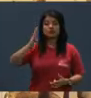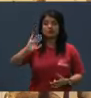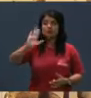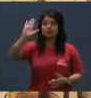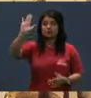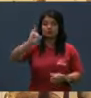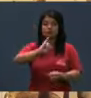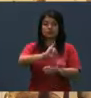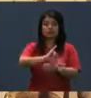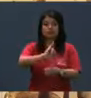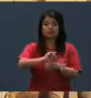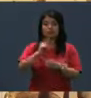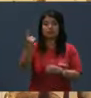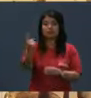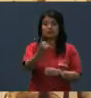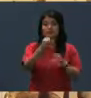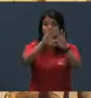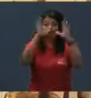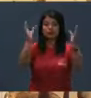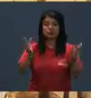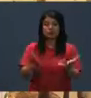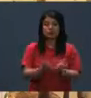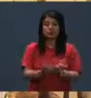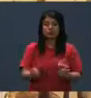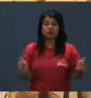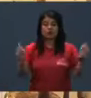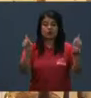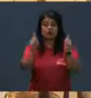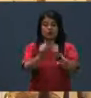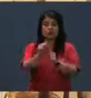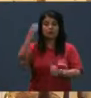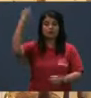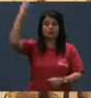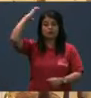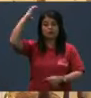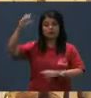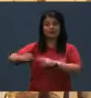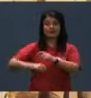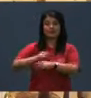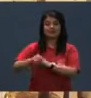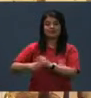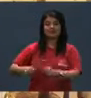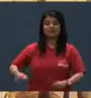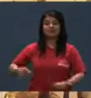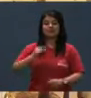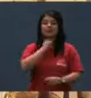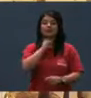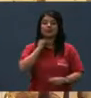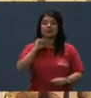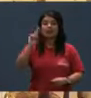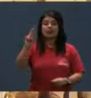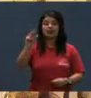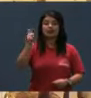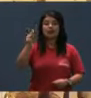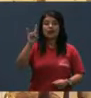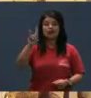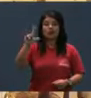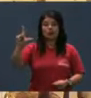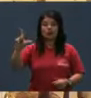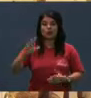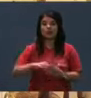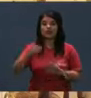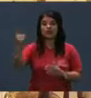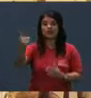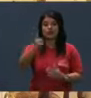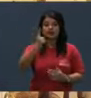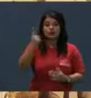por toda la tierra y con el Papa Francisco, con nuestro administrador apostólico Raúl Martínez y todos